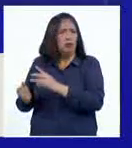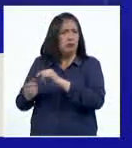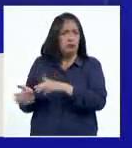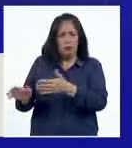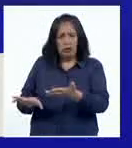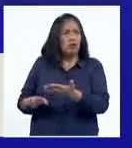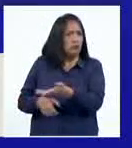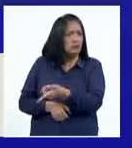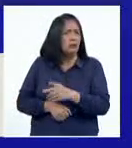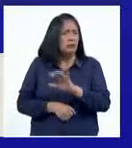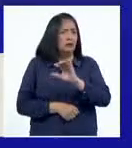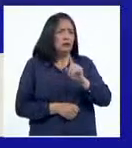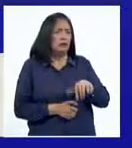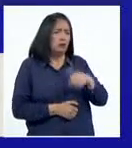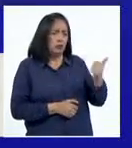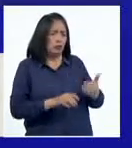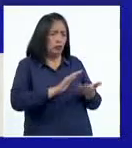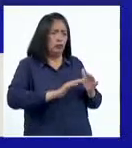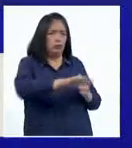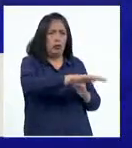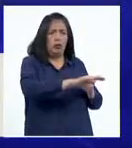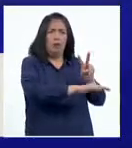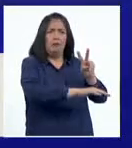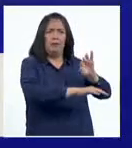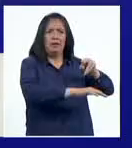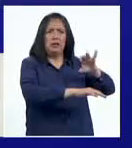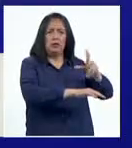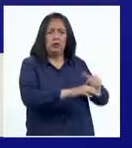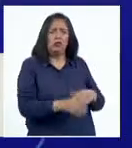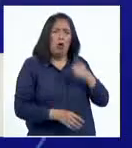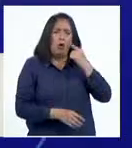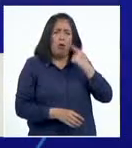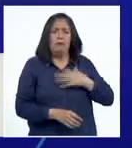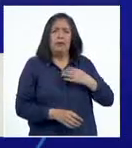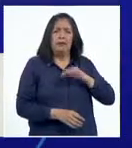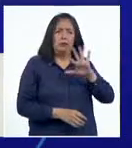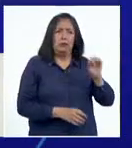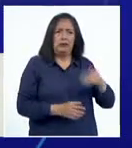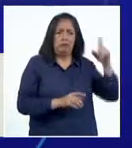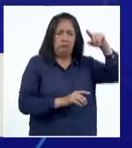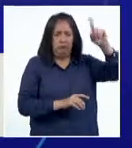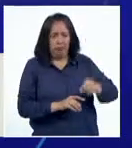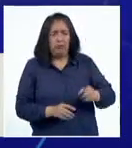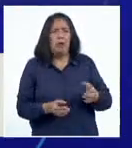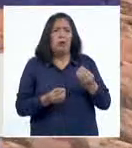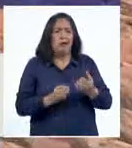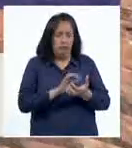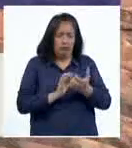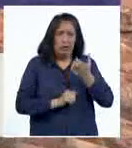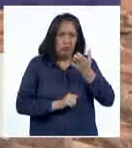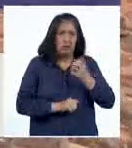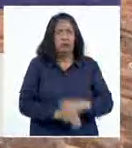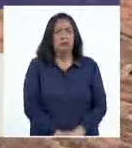Cangallo. Mientras que en Vinchos fue un hombre de 50 años el alcanzado por la energía cuando usaba su celular. Hubo